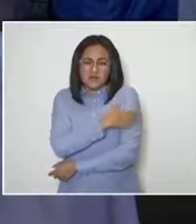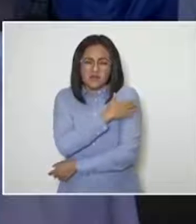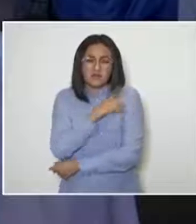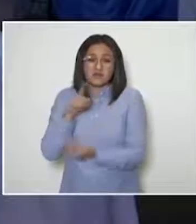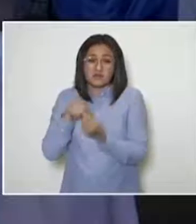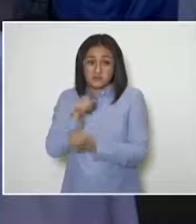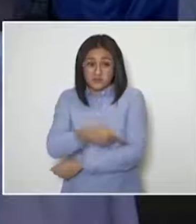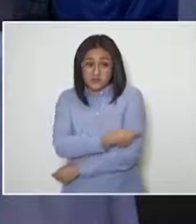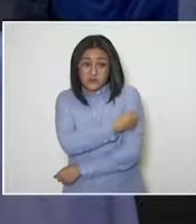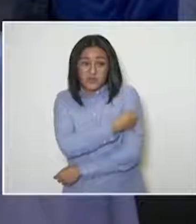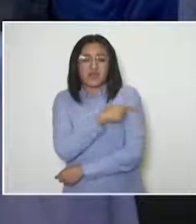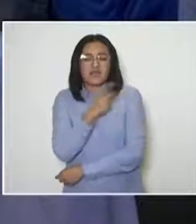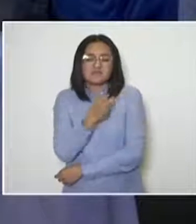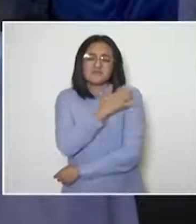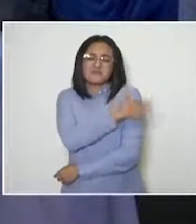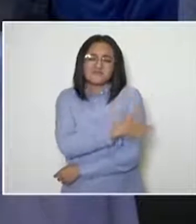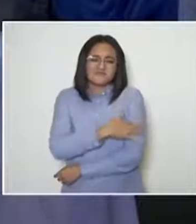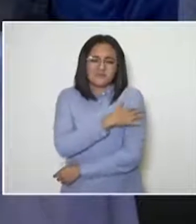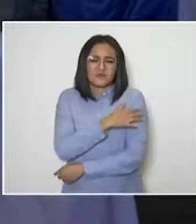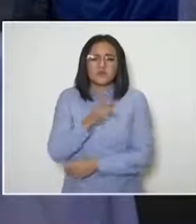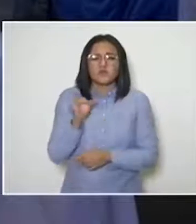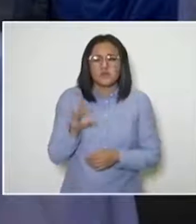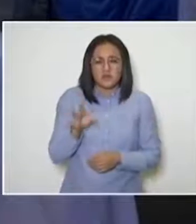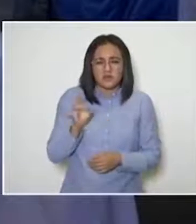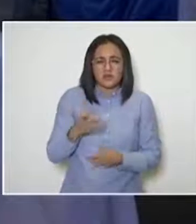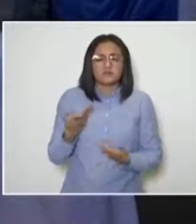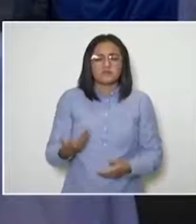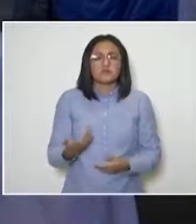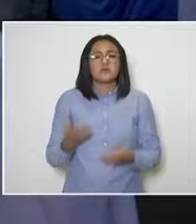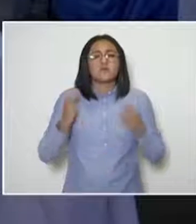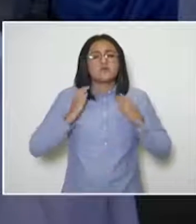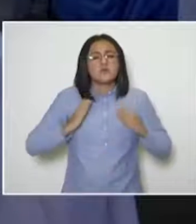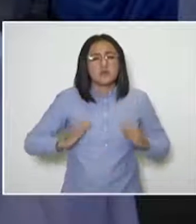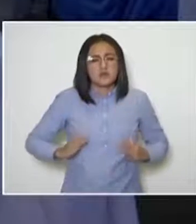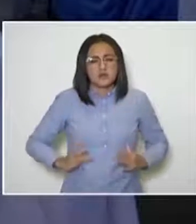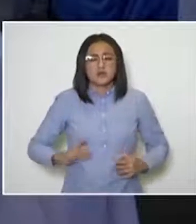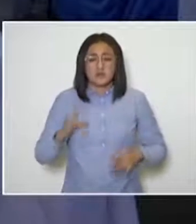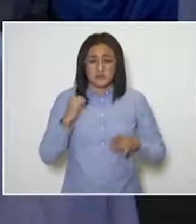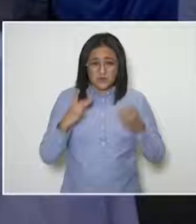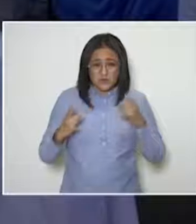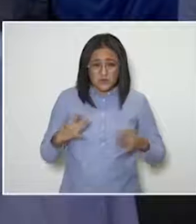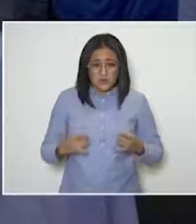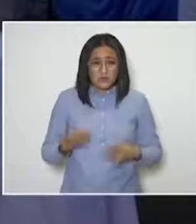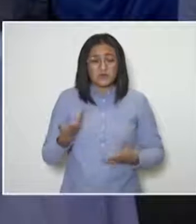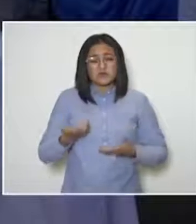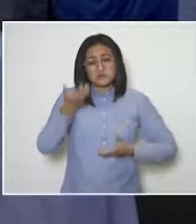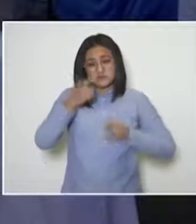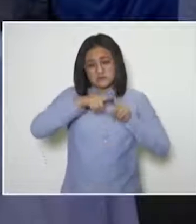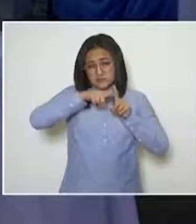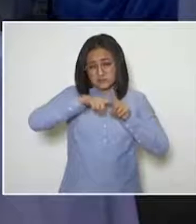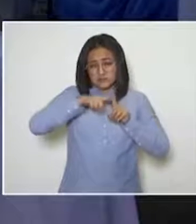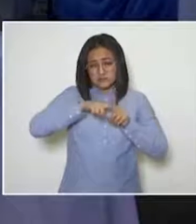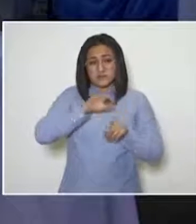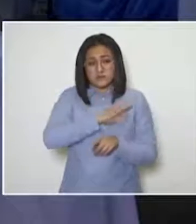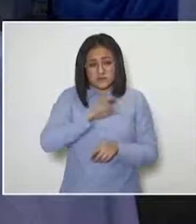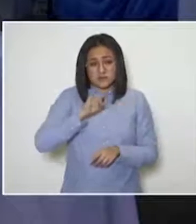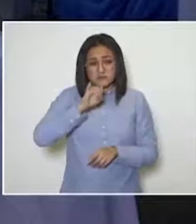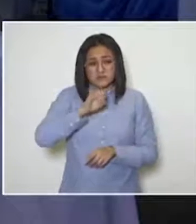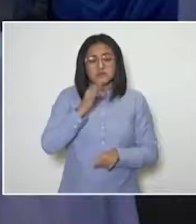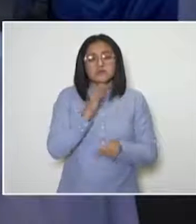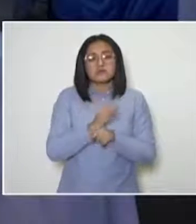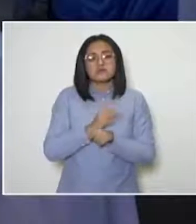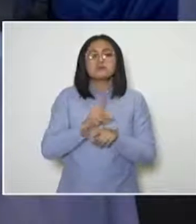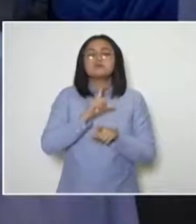puso el biológico, dolor de cuerpo, pueden tener fiebre o febrícula. Esto